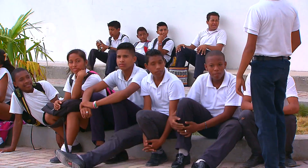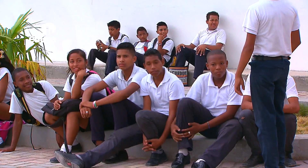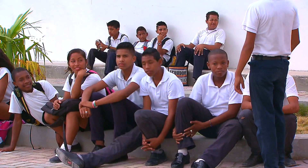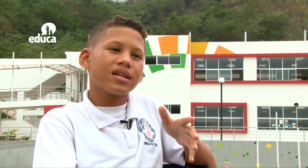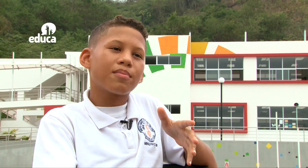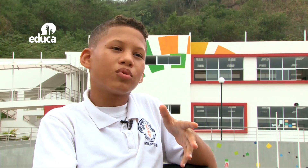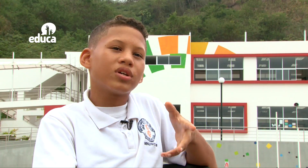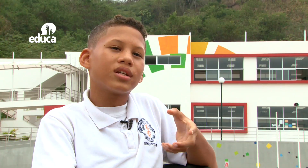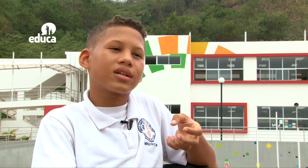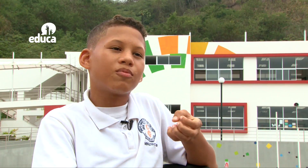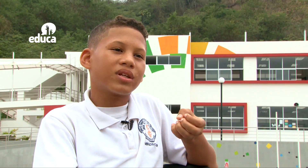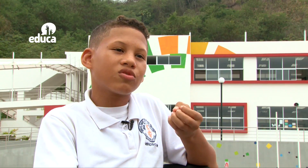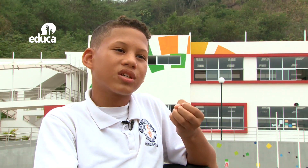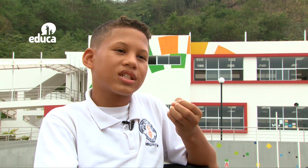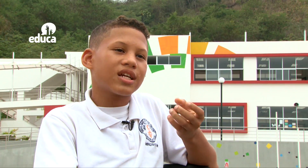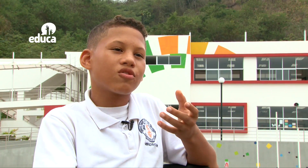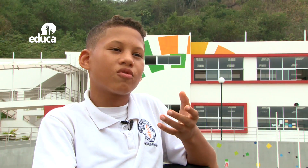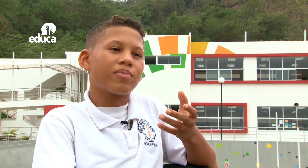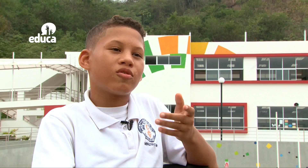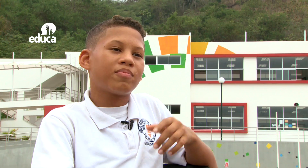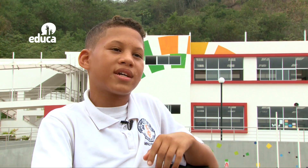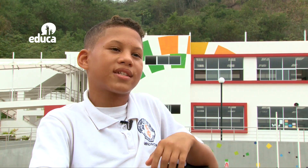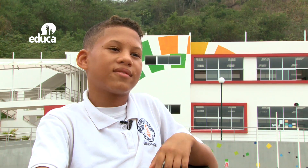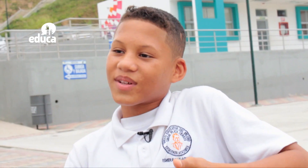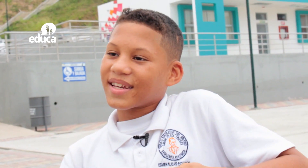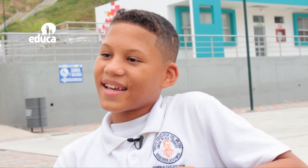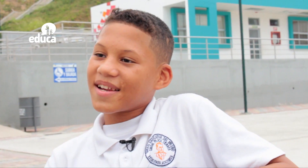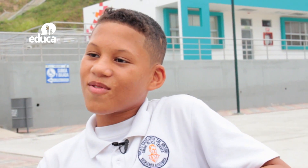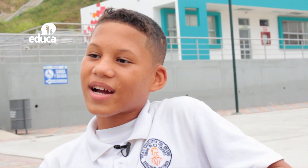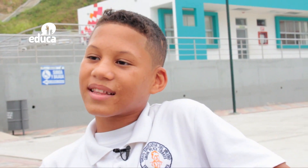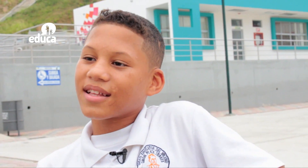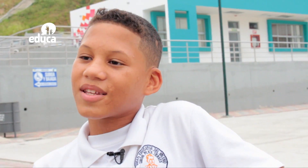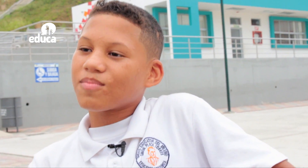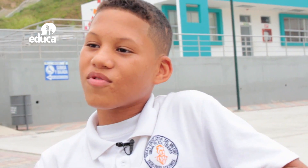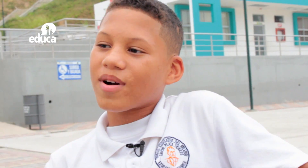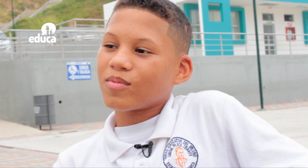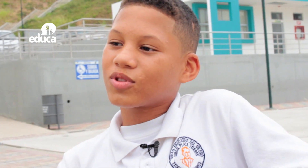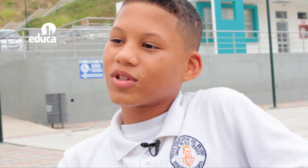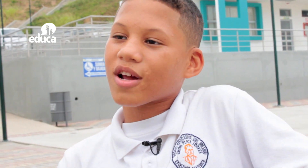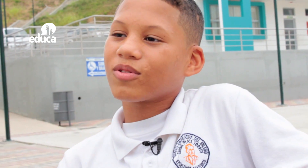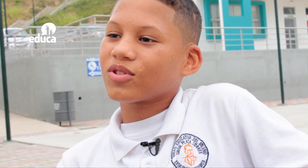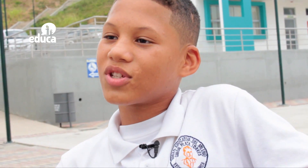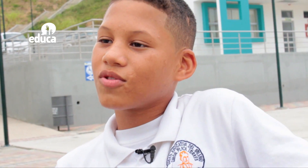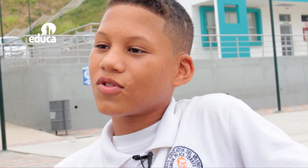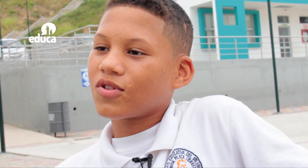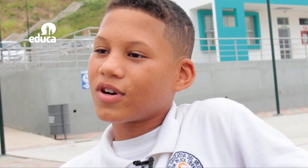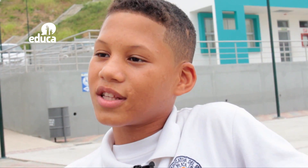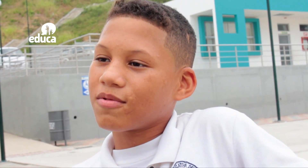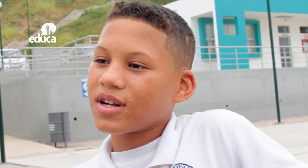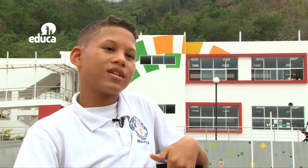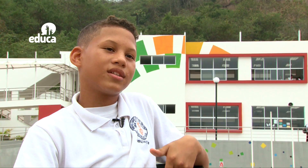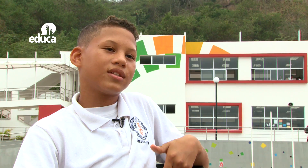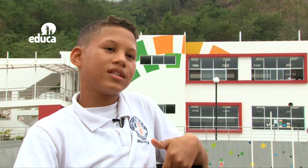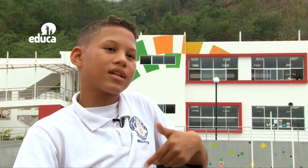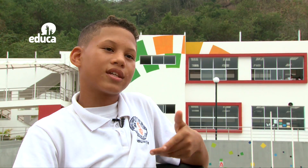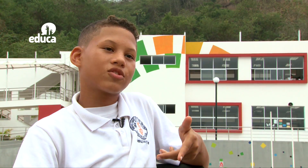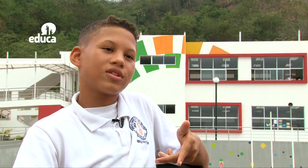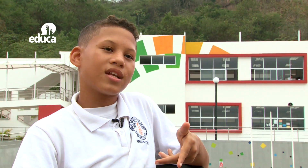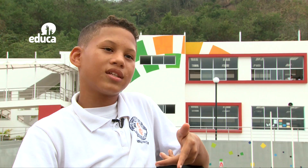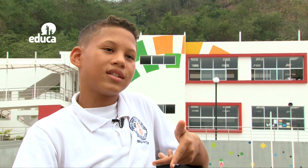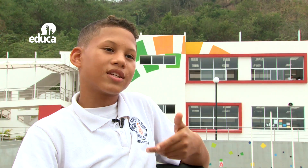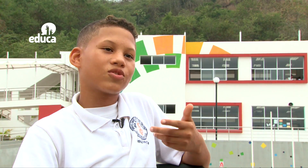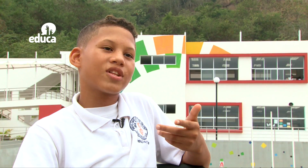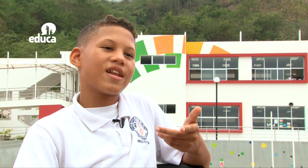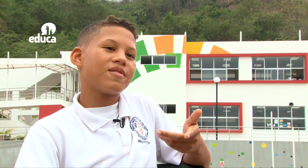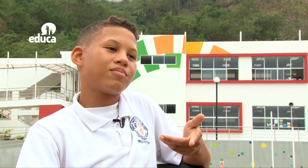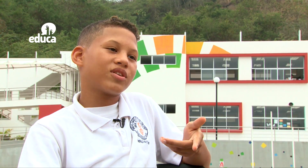Me encantaría poder compartir un escenario con Pablo Plaza, porque él es un cantante muy famoso y reconocido a nivel